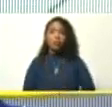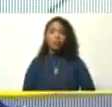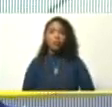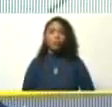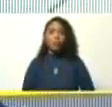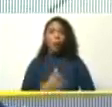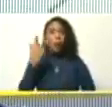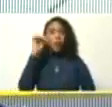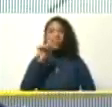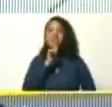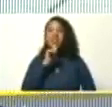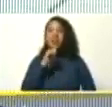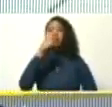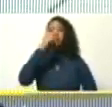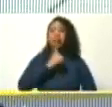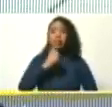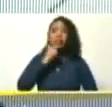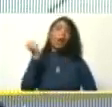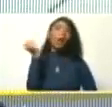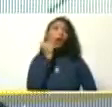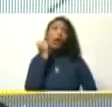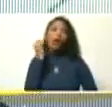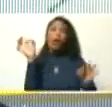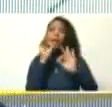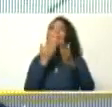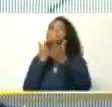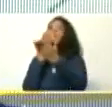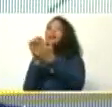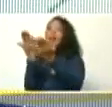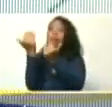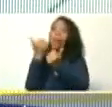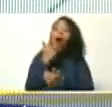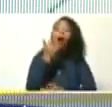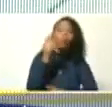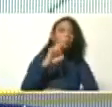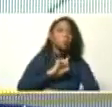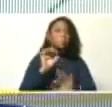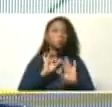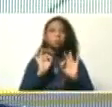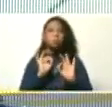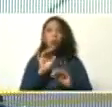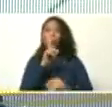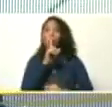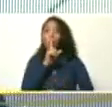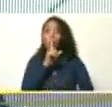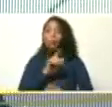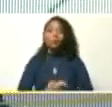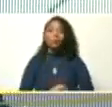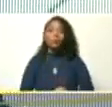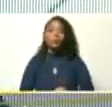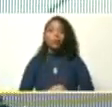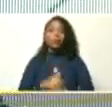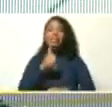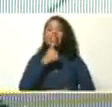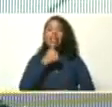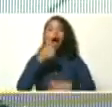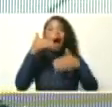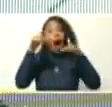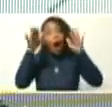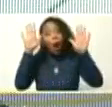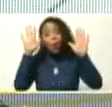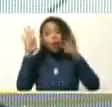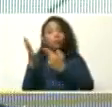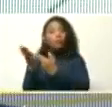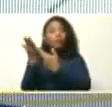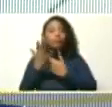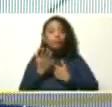quienes resistieron sin quejarse ni pedir nada a cambio, por quienes aún, aunque